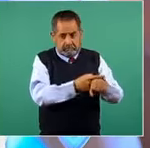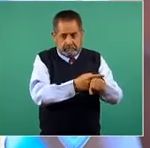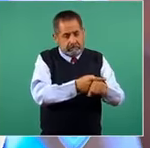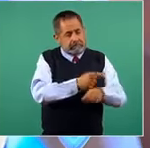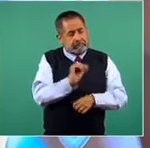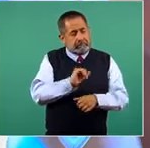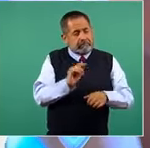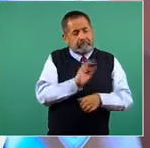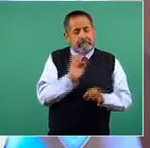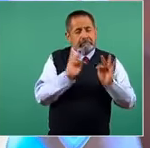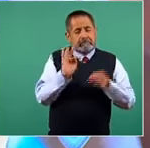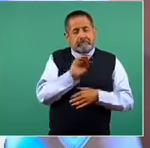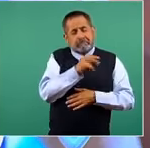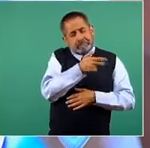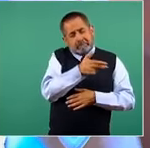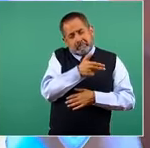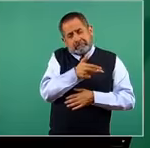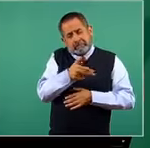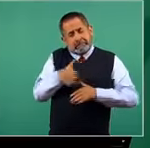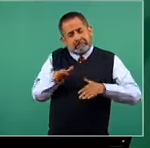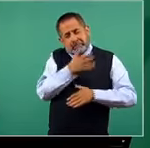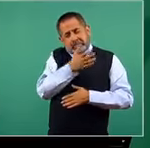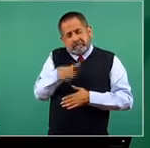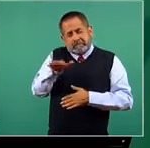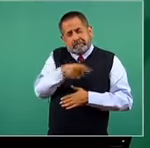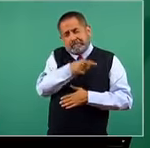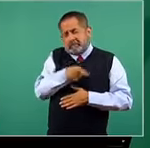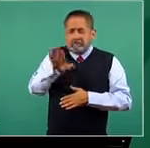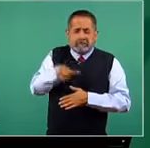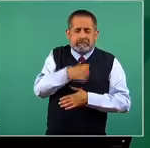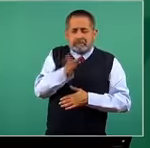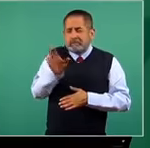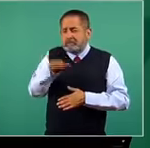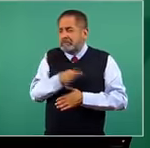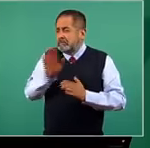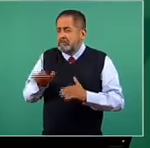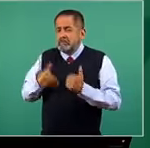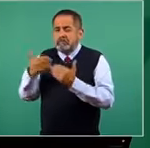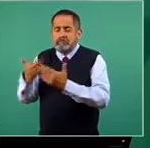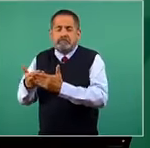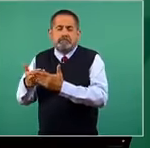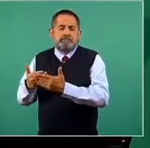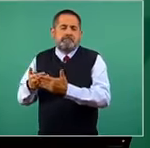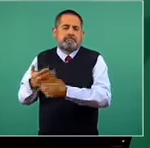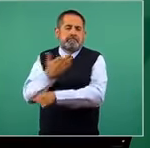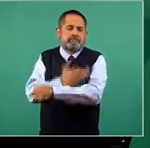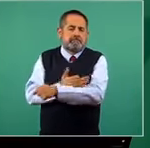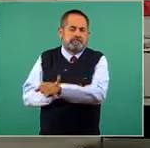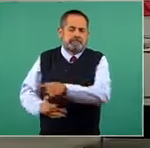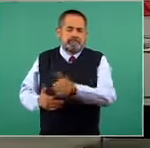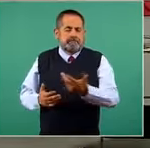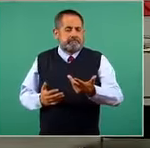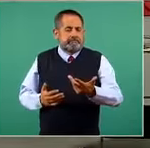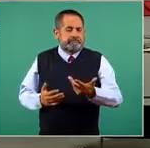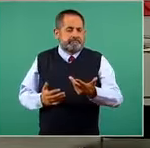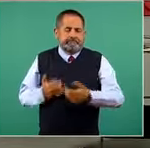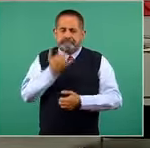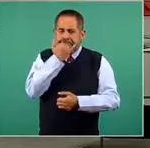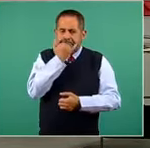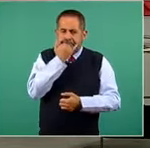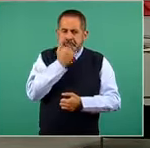tiene que ir en un transporte de difícil acceso, distinto a lo que ocurre en ciudades. Y